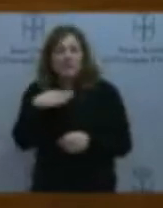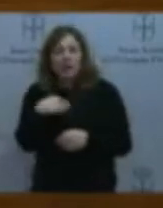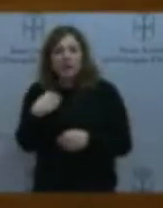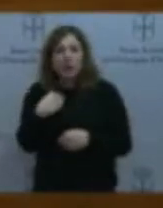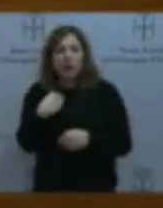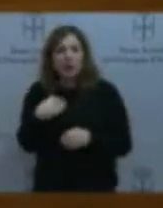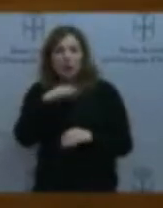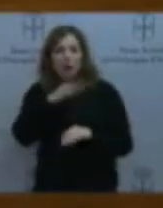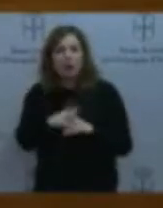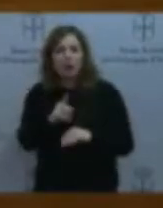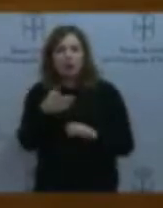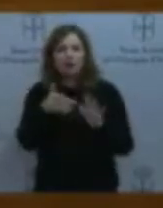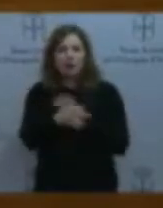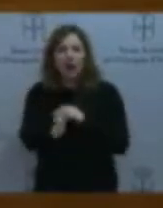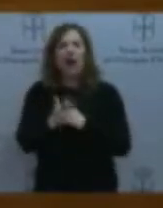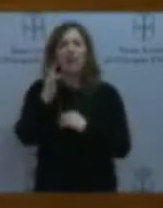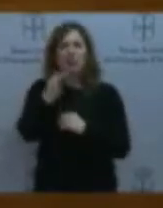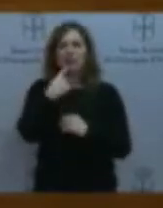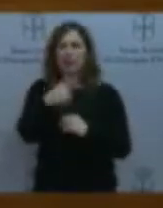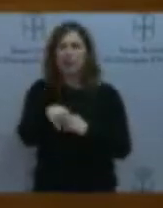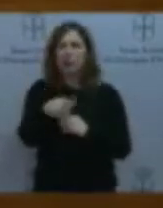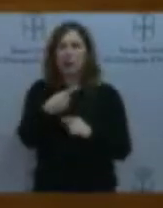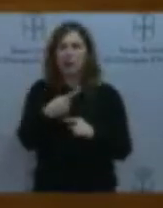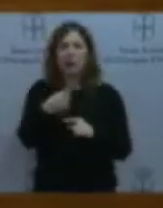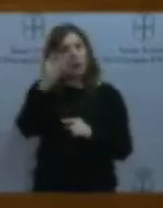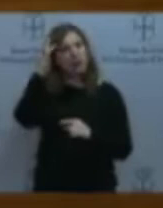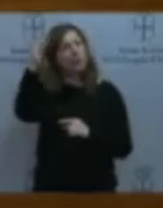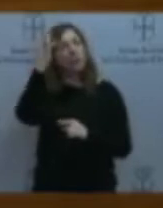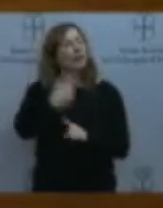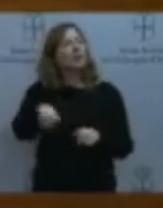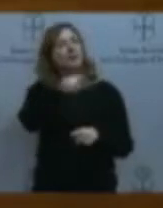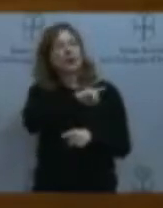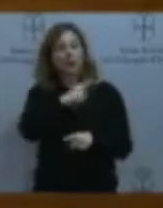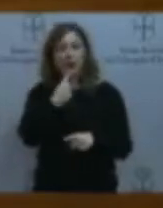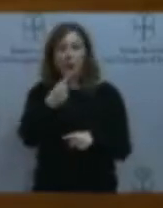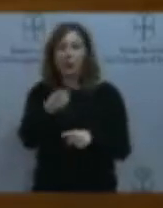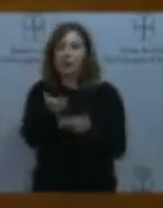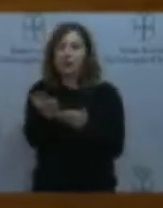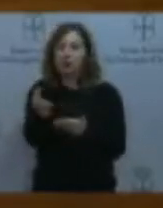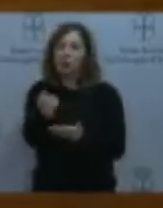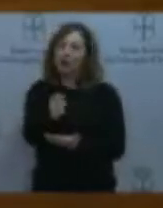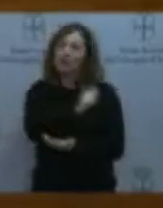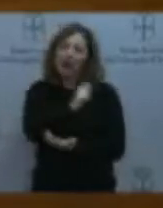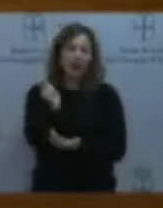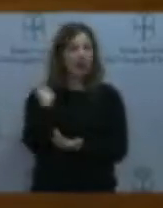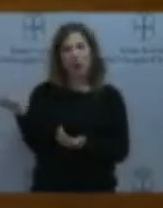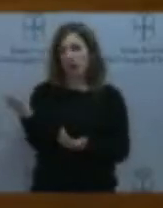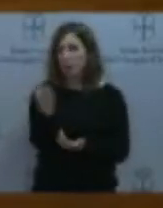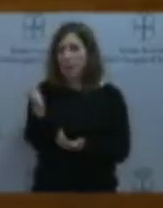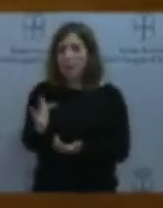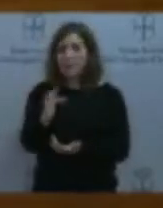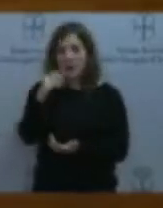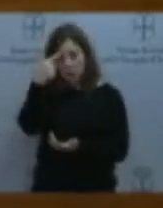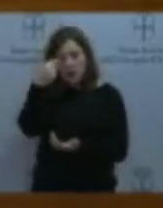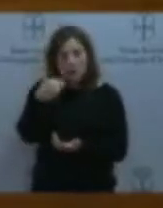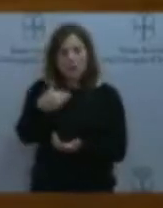acusaba de tener excesivos deseos, es decir, les pedían sacrificios y además que moderasen sus expectativas. Y eso es lo que